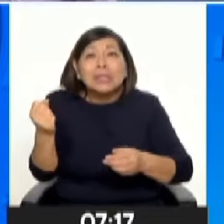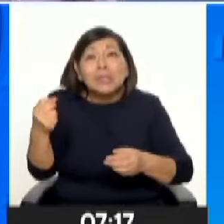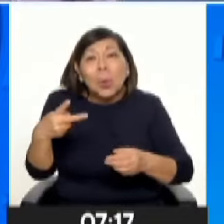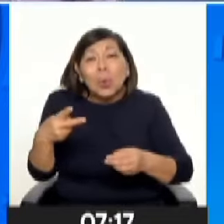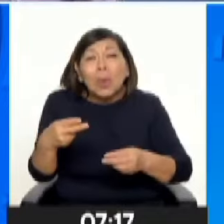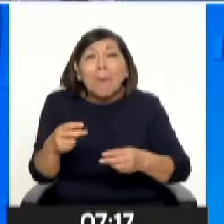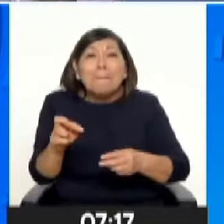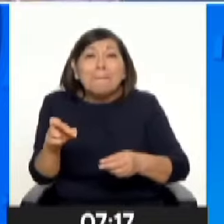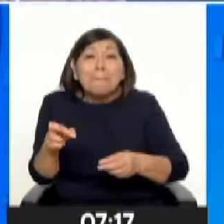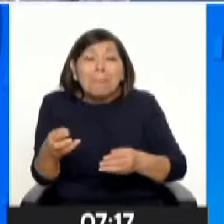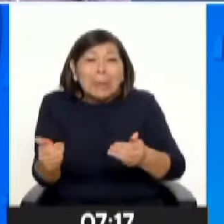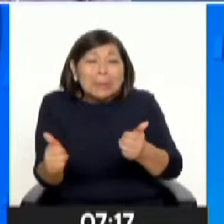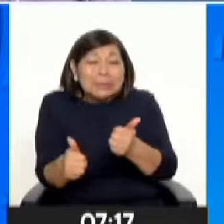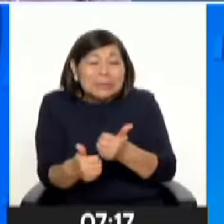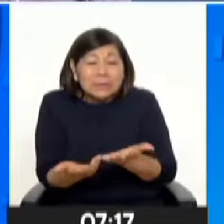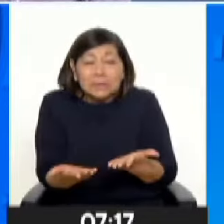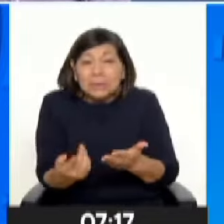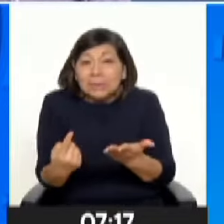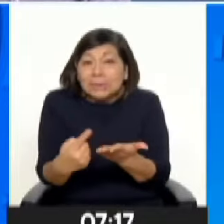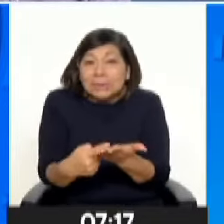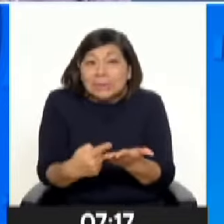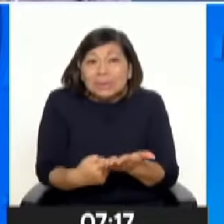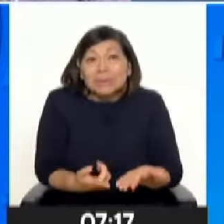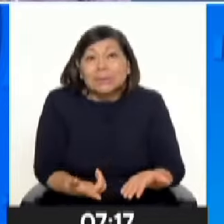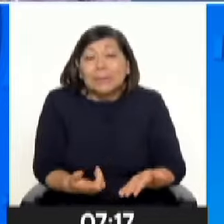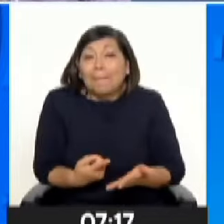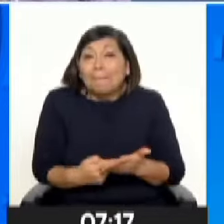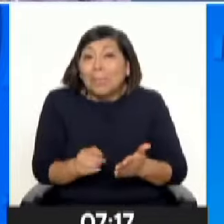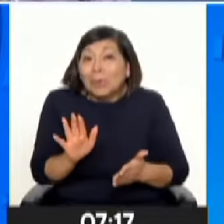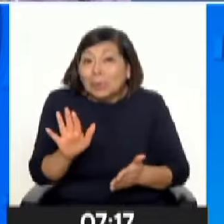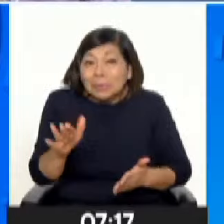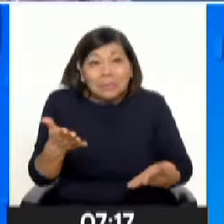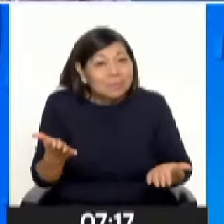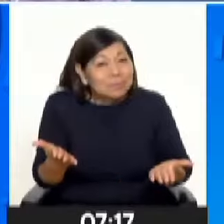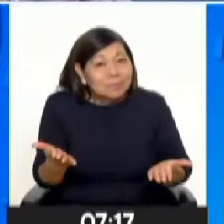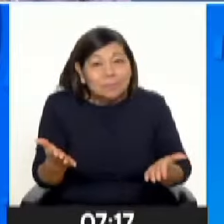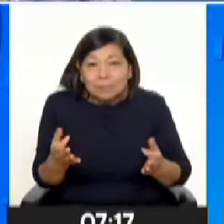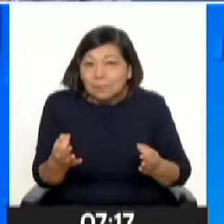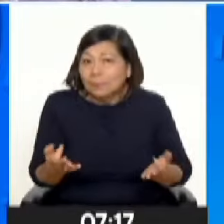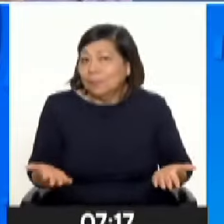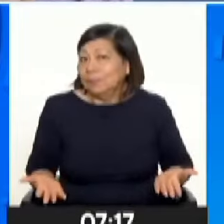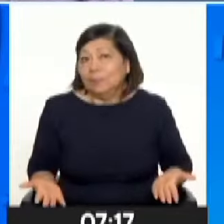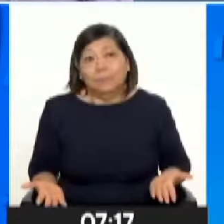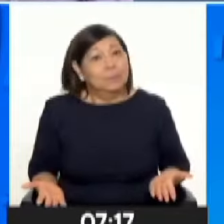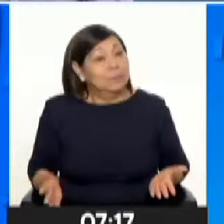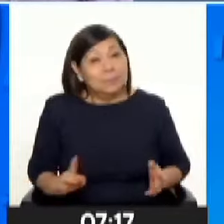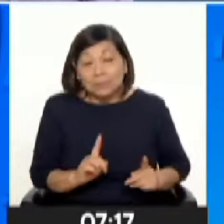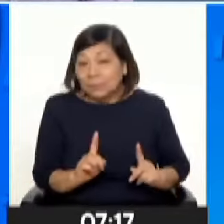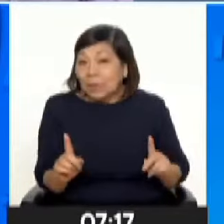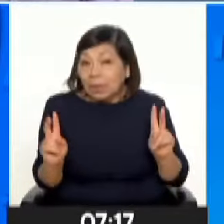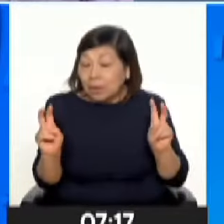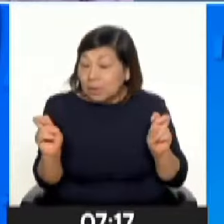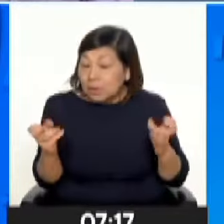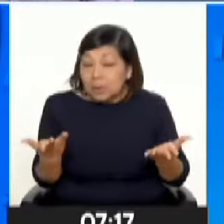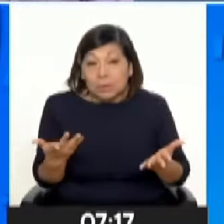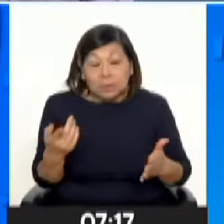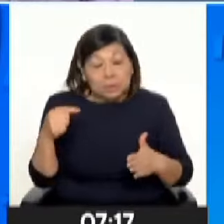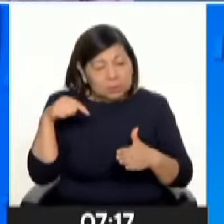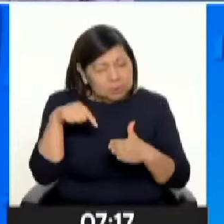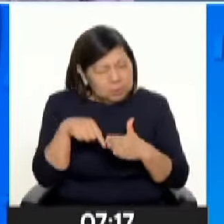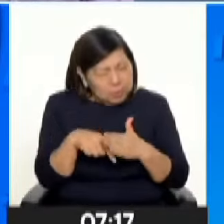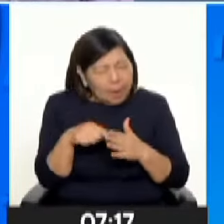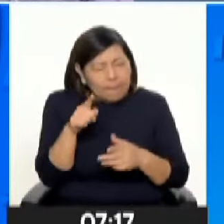nuestra comodidad discutir y decidir por ella no es justo. Esto es un tema profundamente que hay